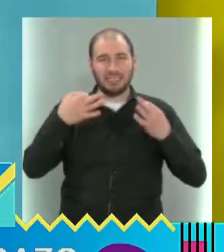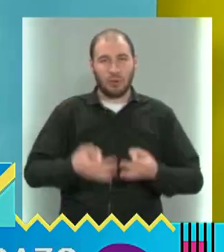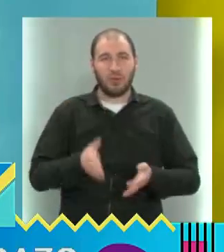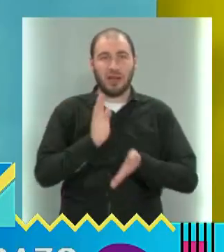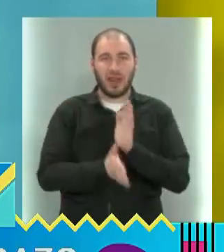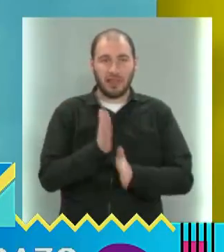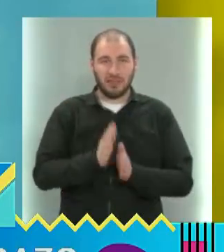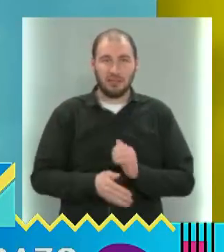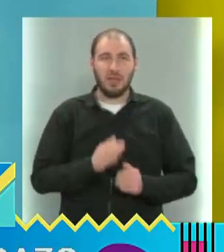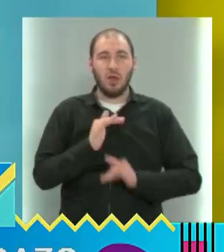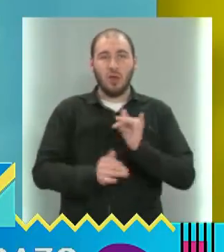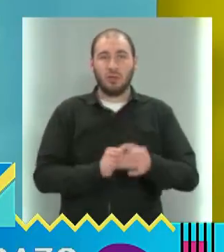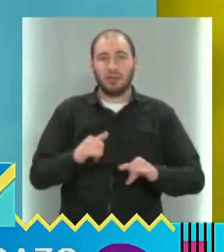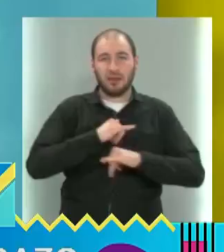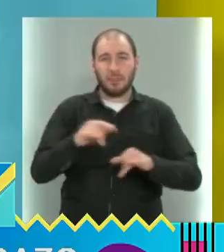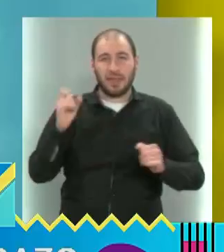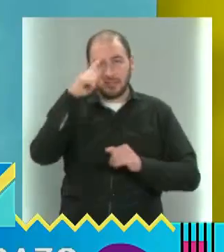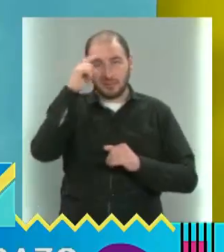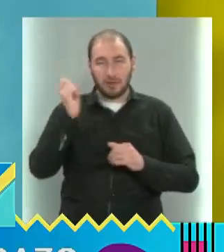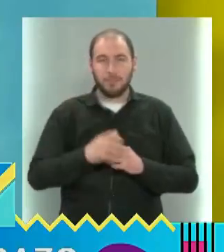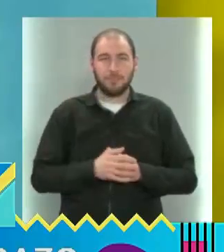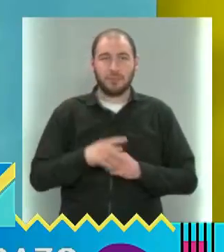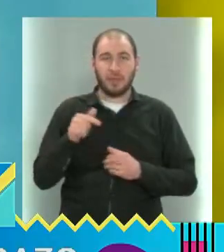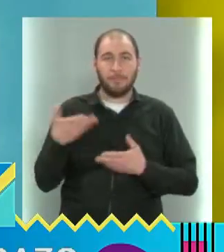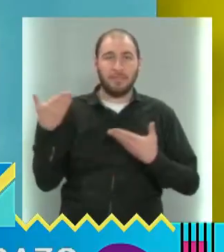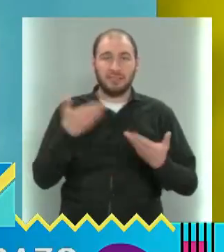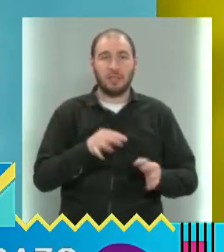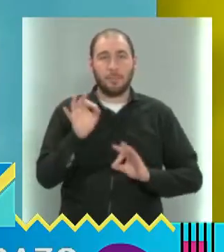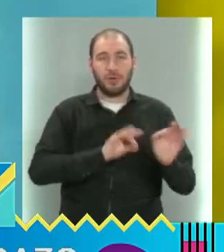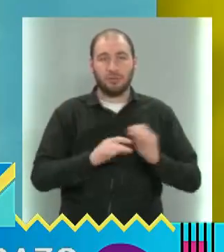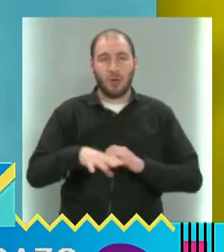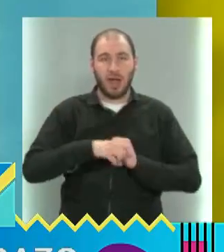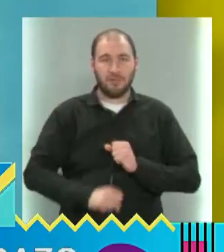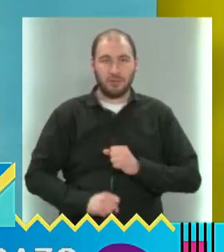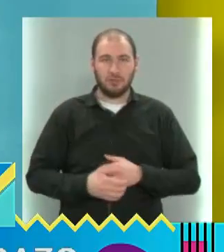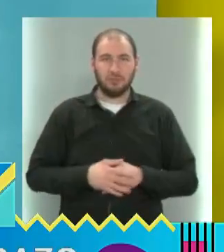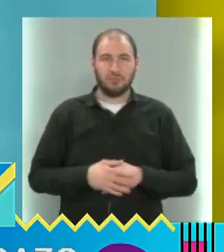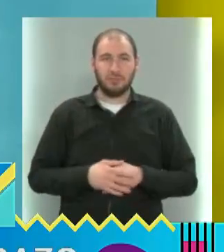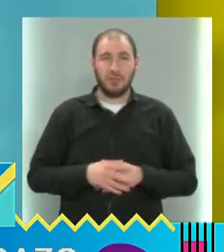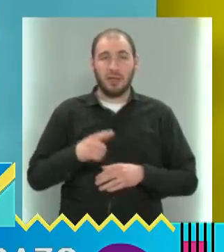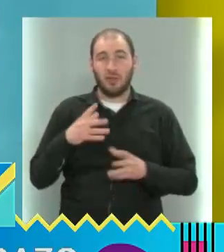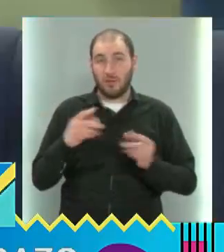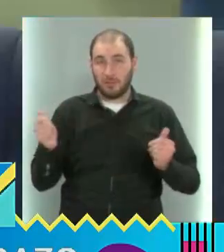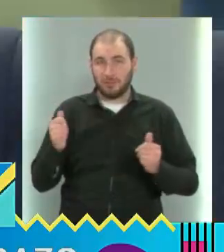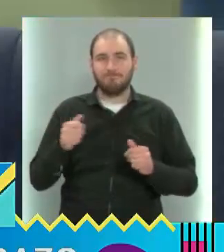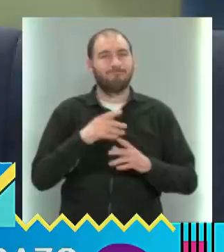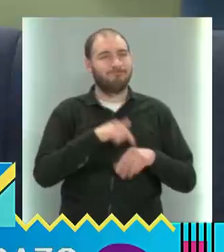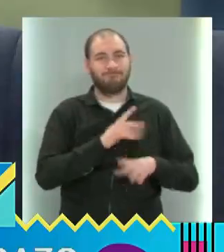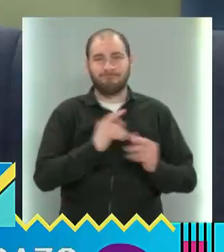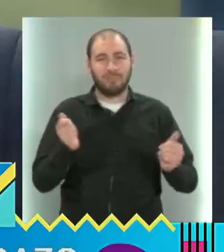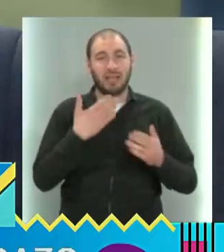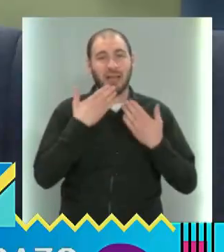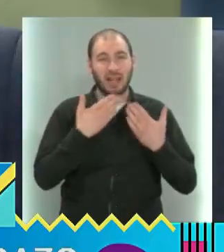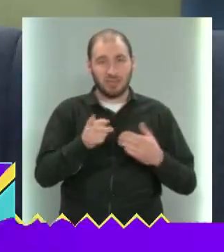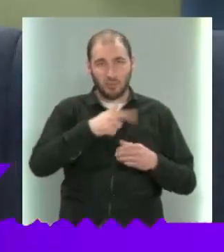o gratuito, como se plantea desde la campaña nacional, que fue quien presentó este proyecto de interrupción voluntaria del embarazo. Nos vamos, Caro. No nos queda más tiempo.